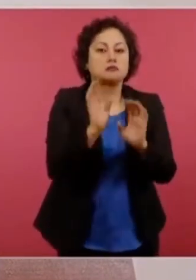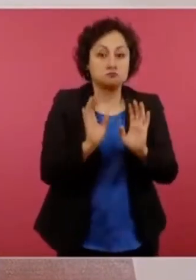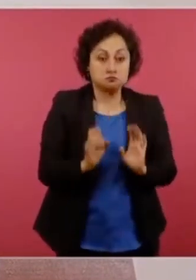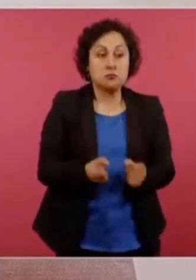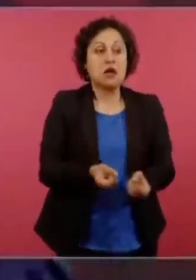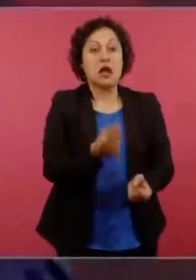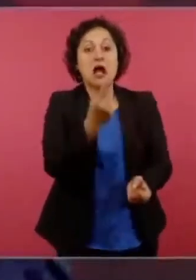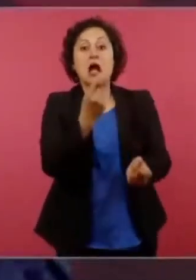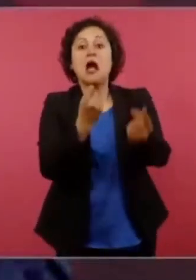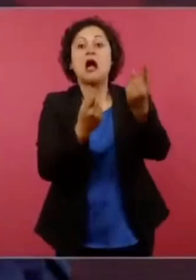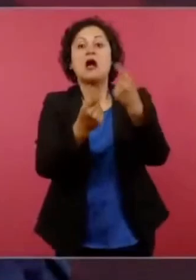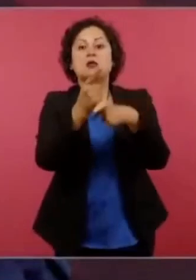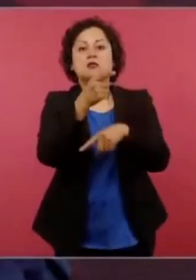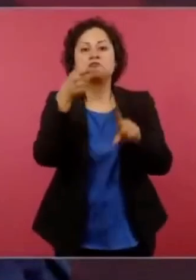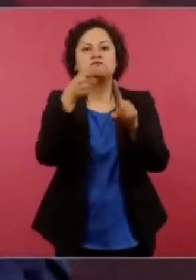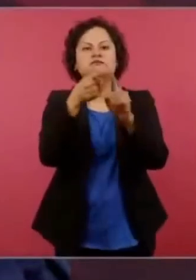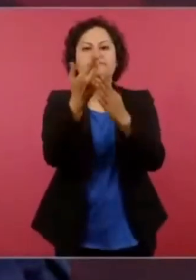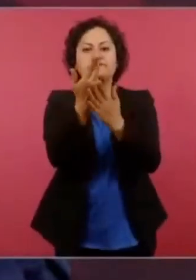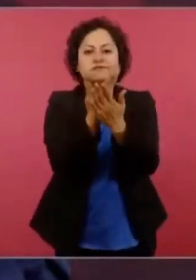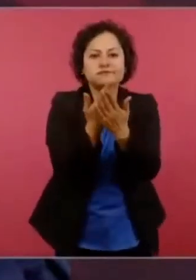caricaturistas,